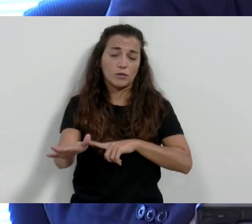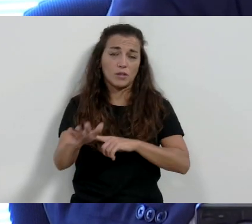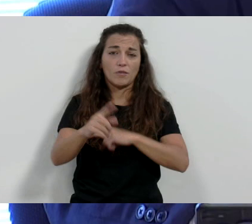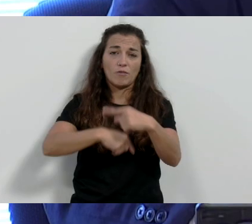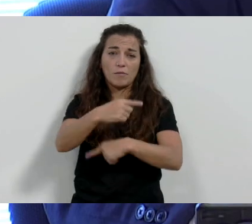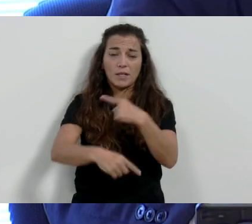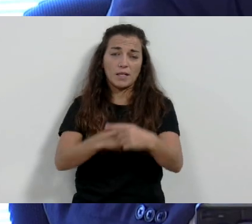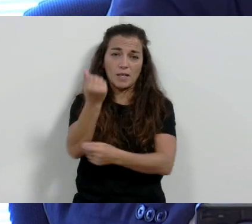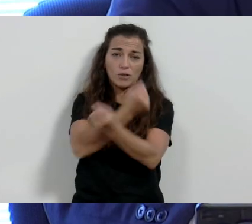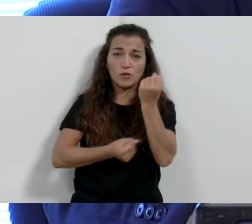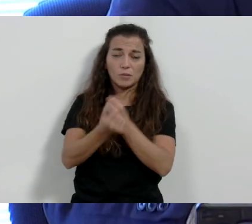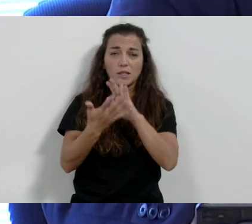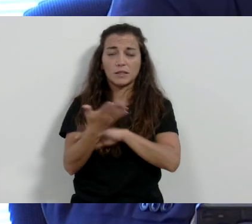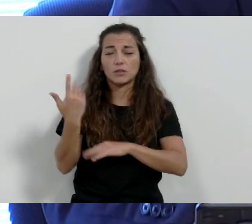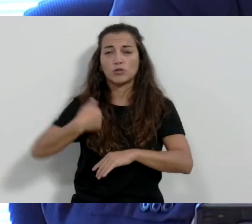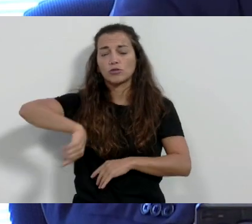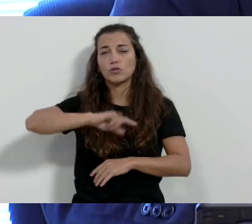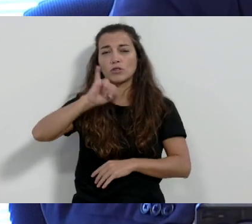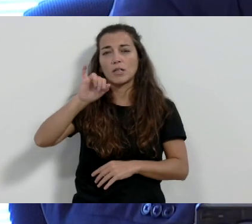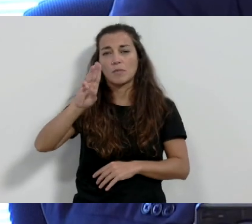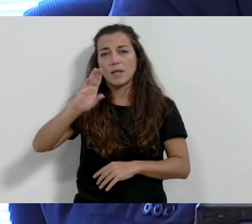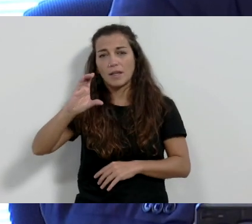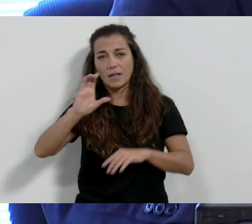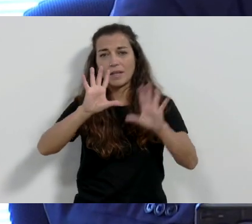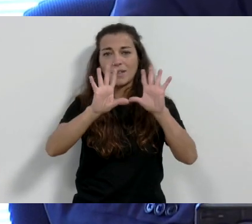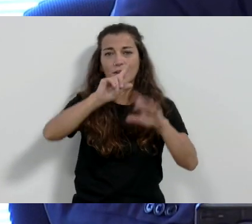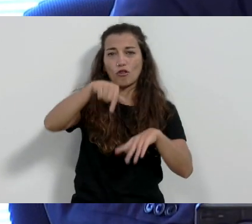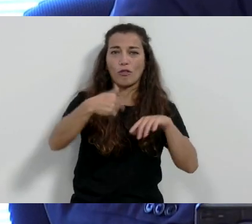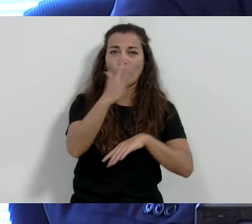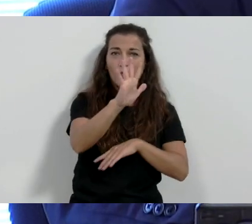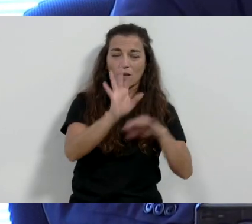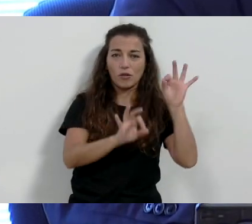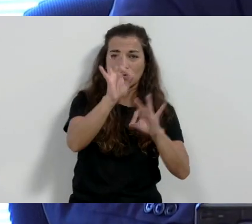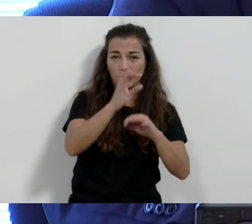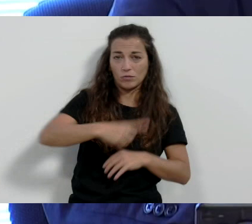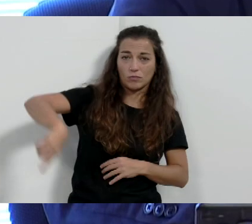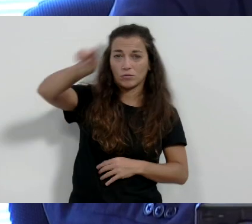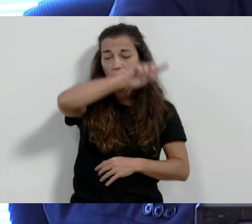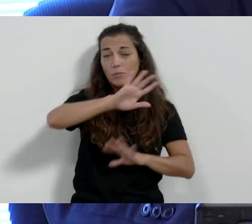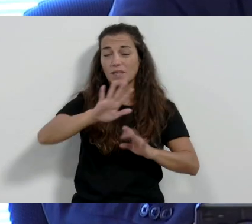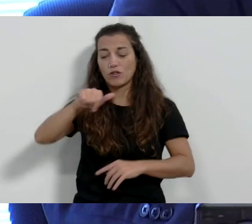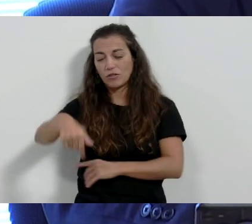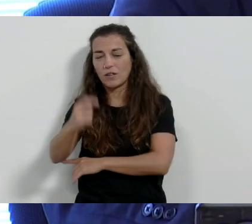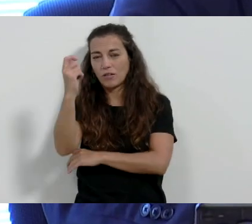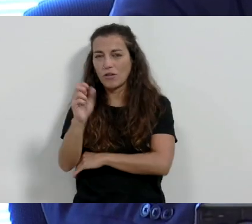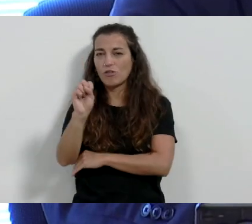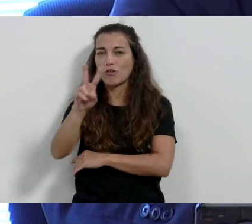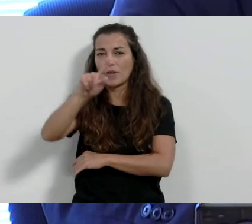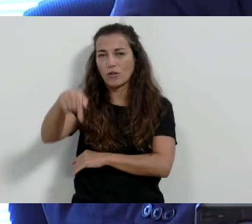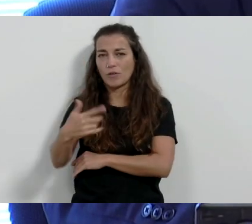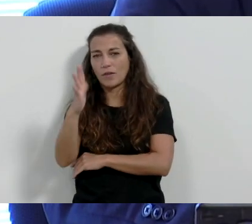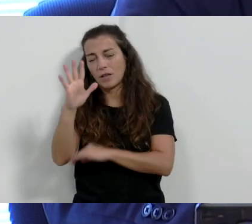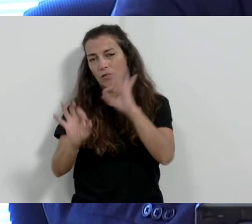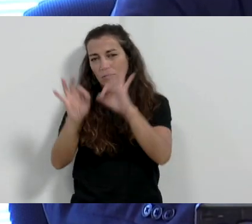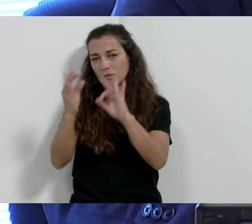en un 10,5% de IPC, aunque en la provincia de Ciudad Real estamos en el 12,9% de incremento de precios. La luz se ha disparado en el último año